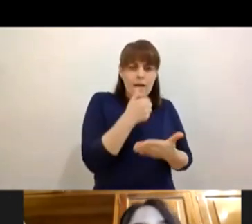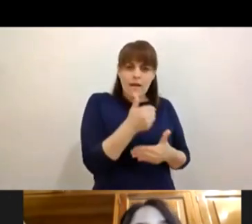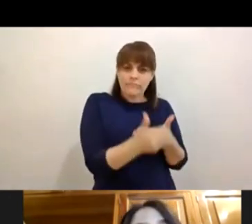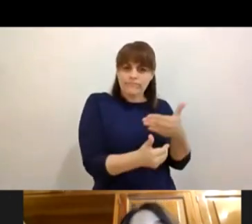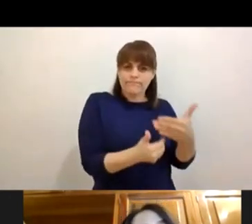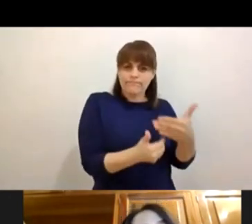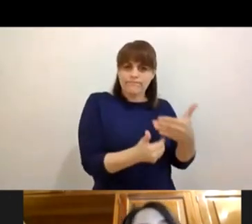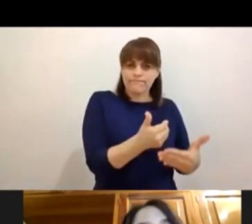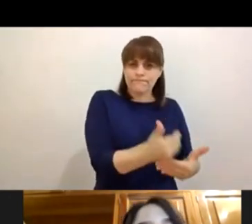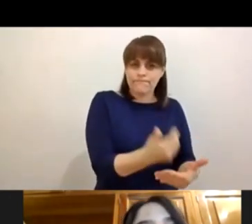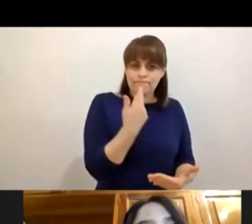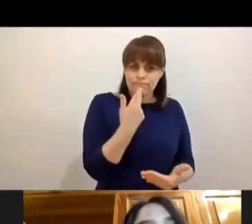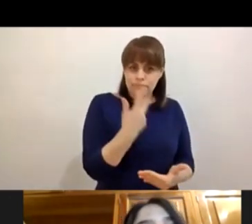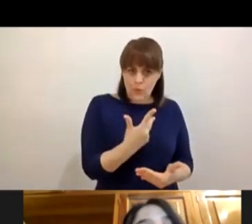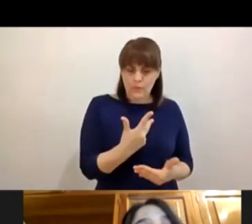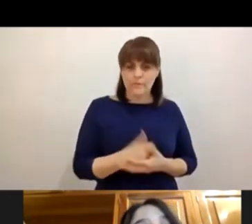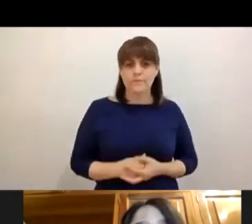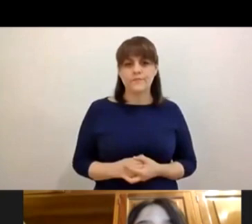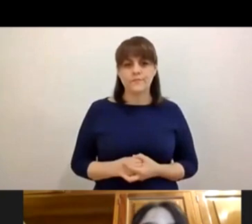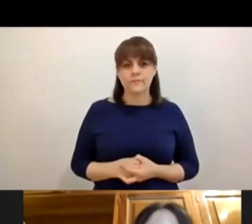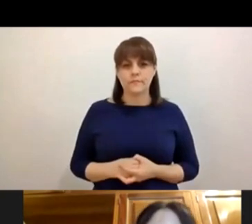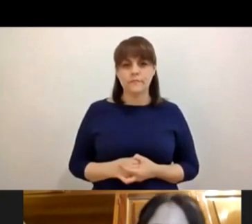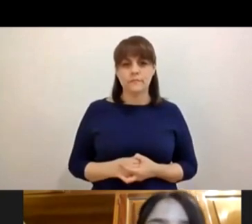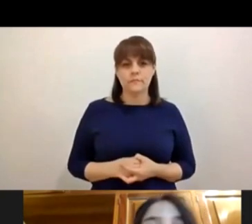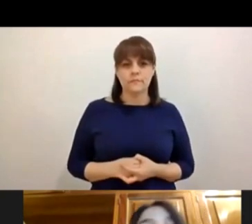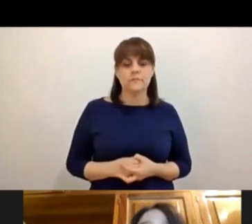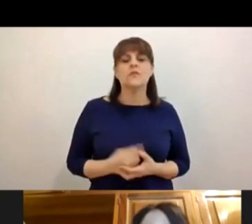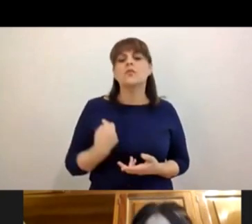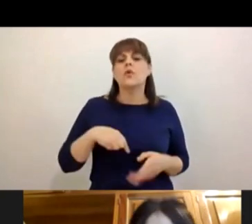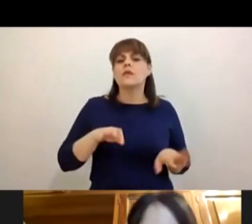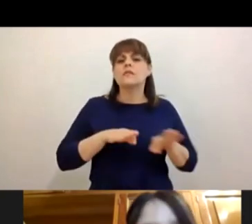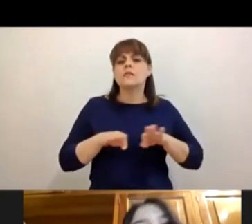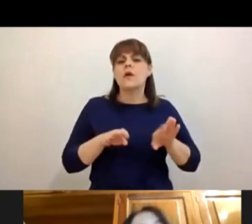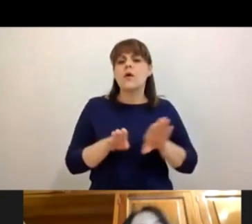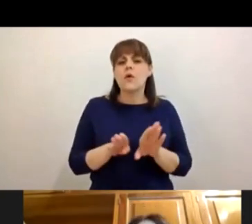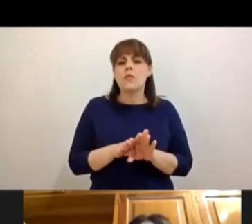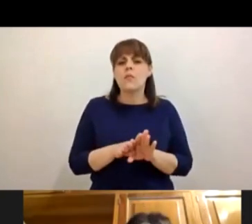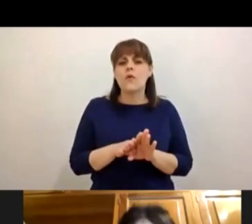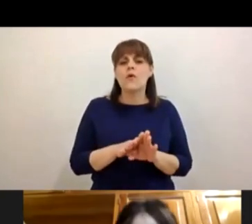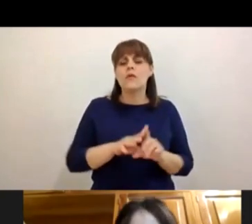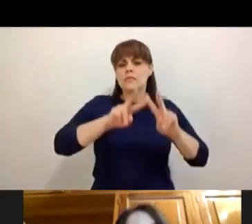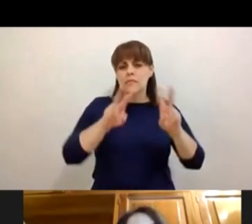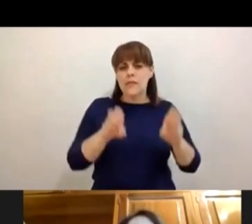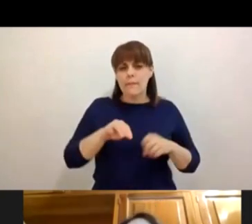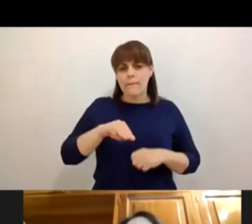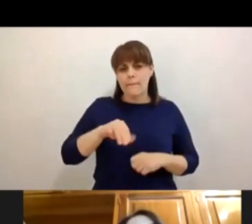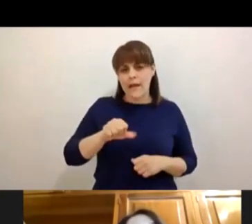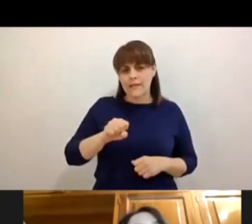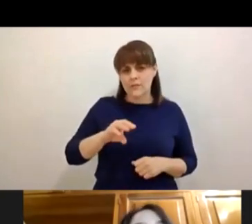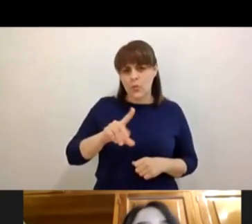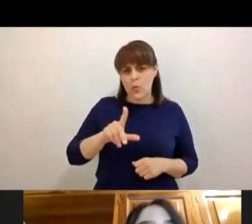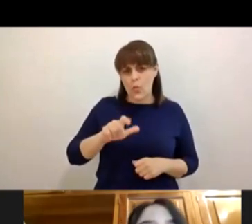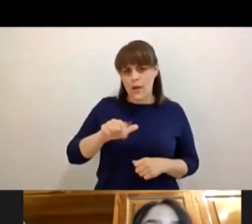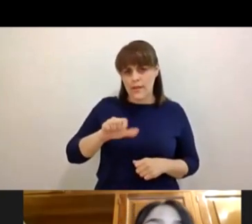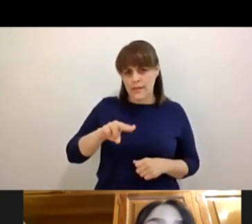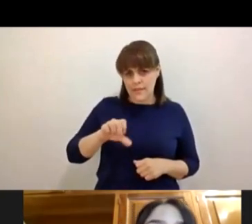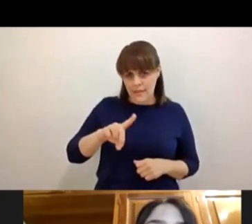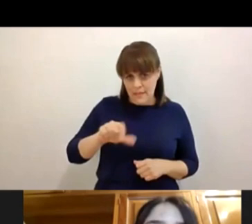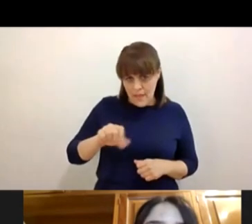ese sentido, bueno, trabajamos desde la construcción de masculinidades, de la feminidad también, ¿no?